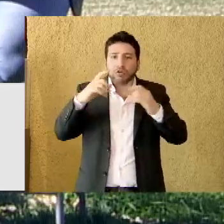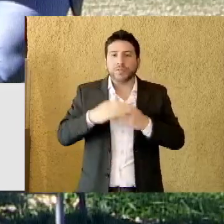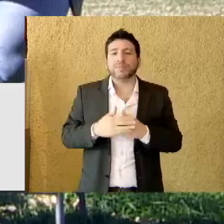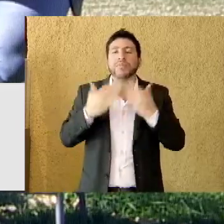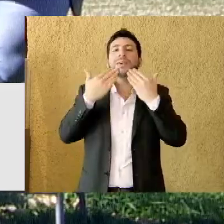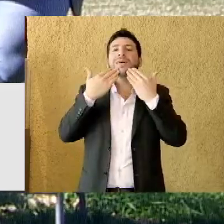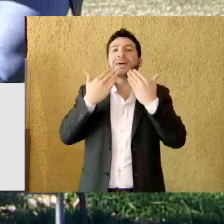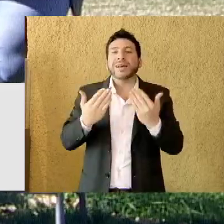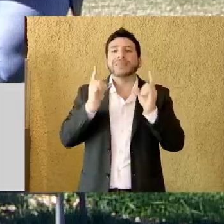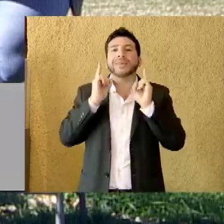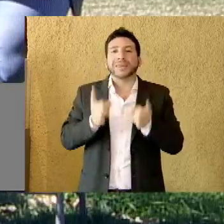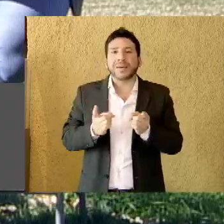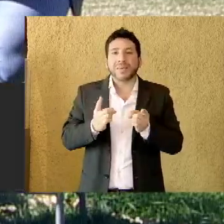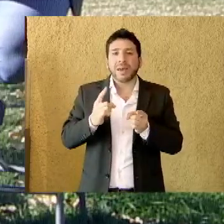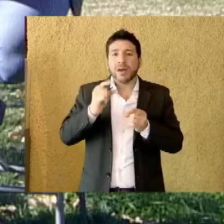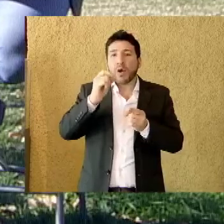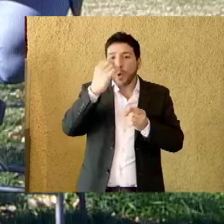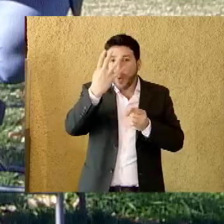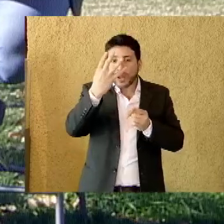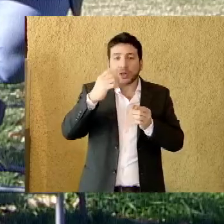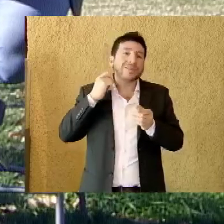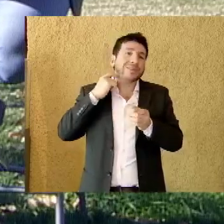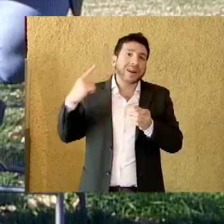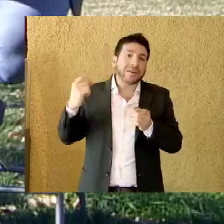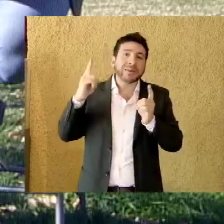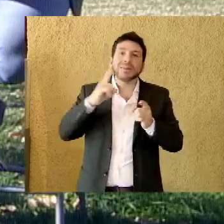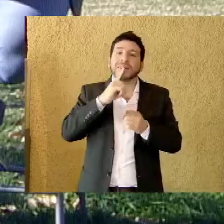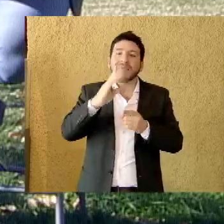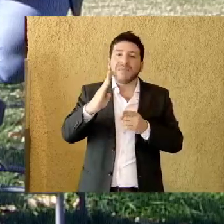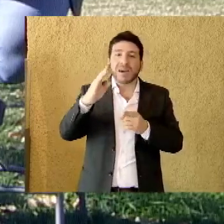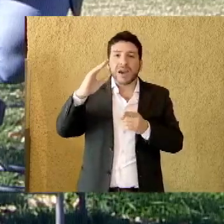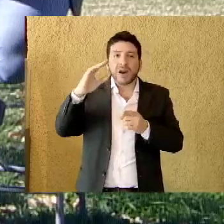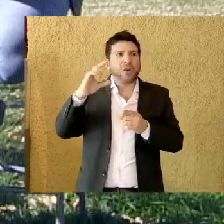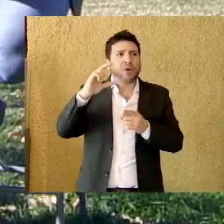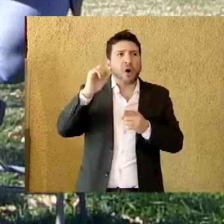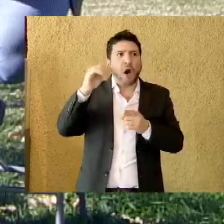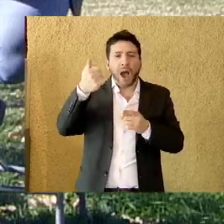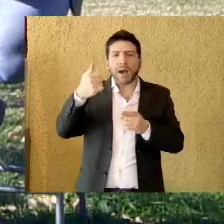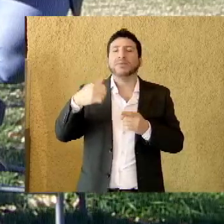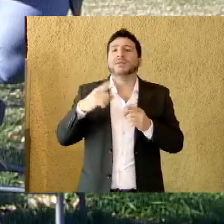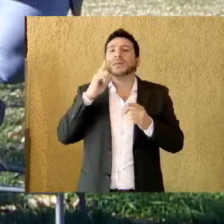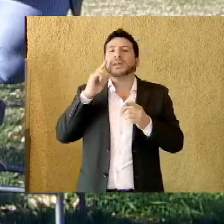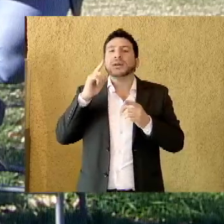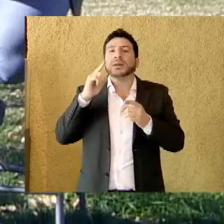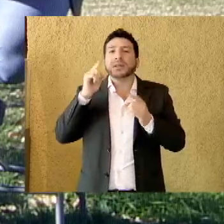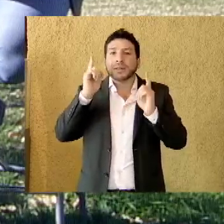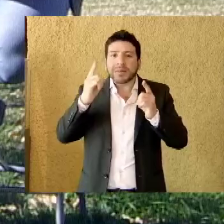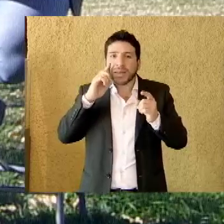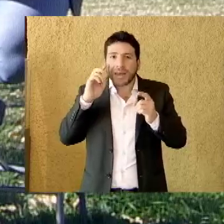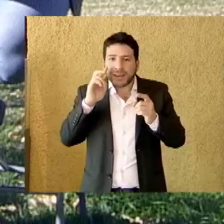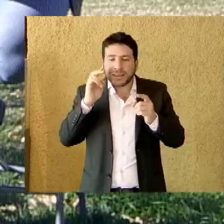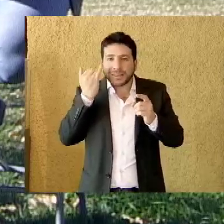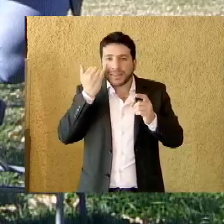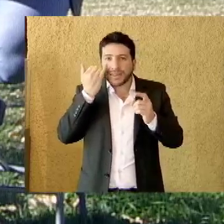agradecer también al Canal 4 de San Rafael y también a TV Coga del Departamento de General Alvear, que también estamos saliendo allí y están tomando